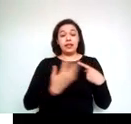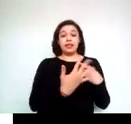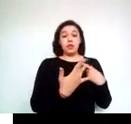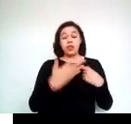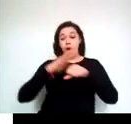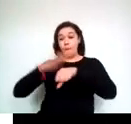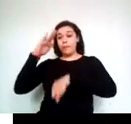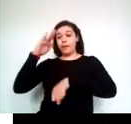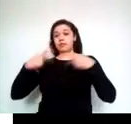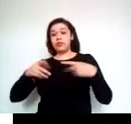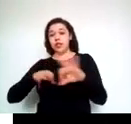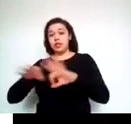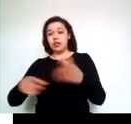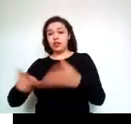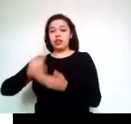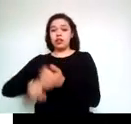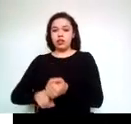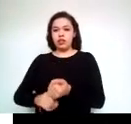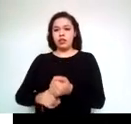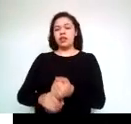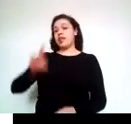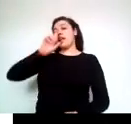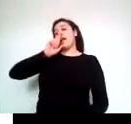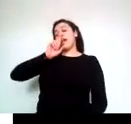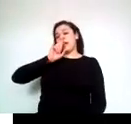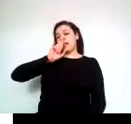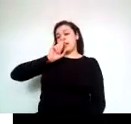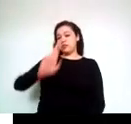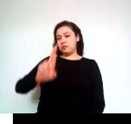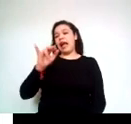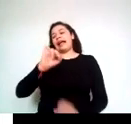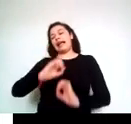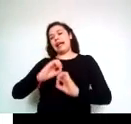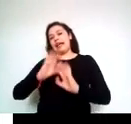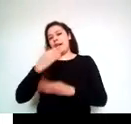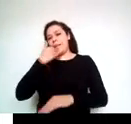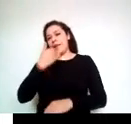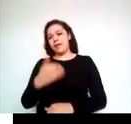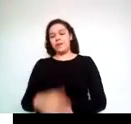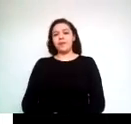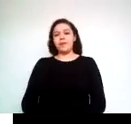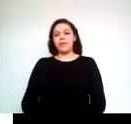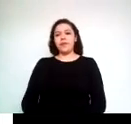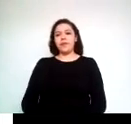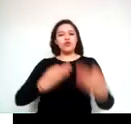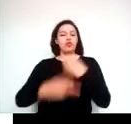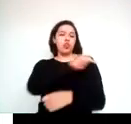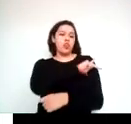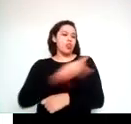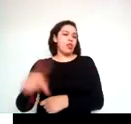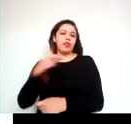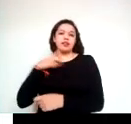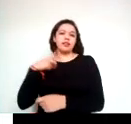trabajadores. Por lo tanto, la respuesta a la gran mayoría es correcta. Es para todos y no hay